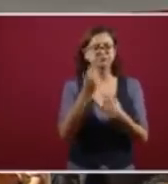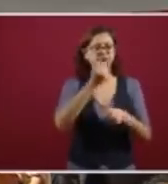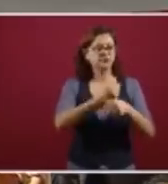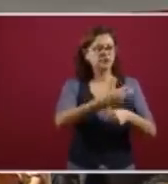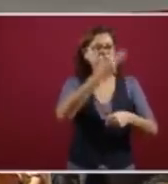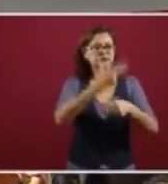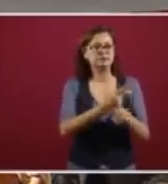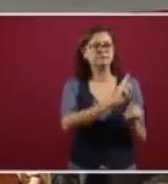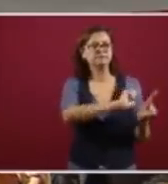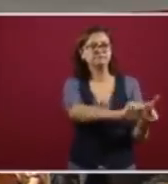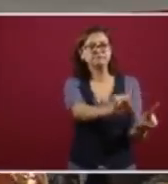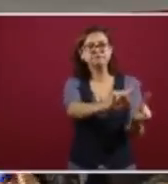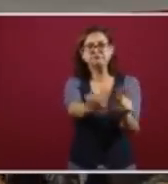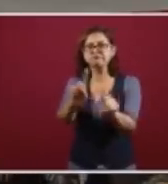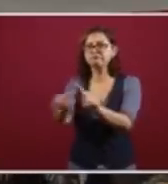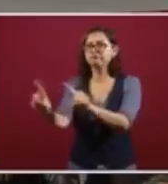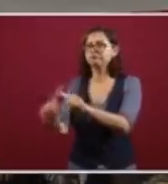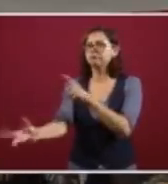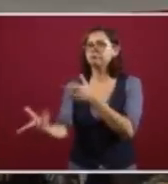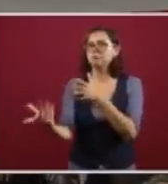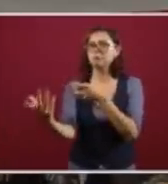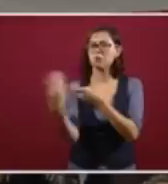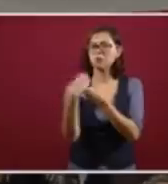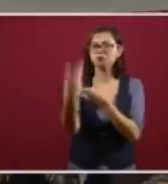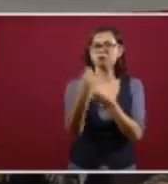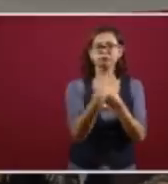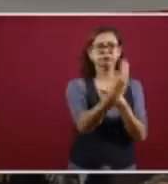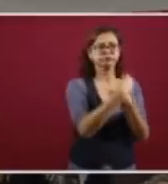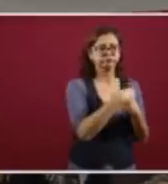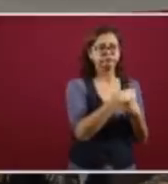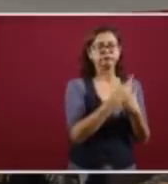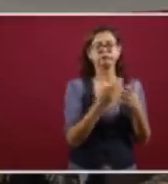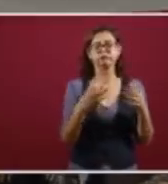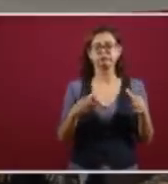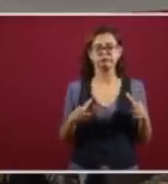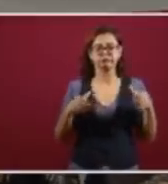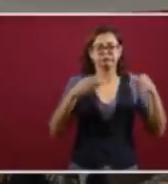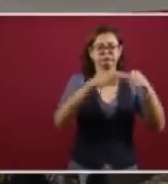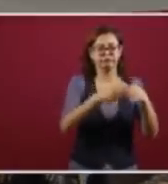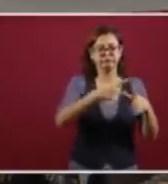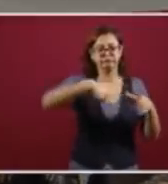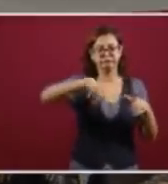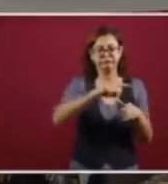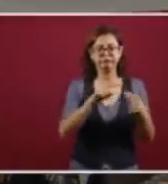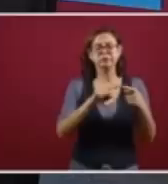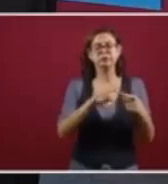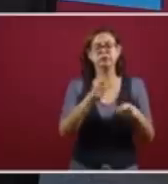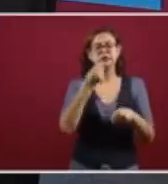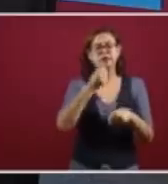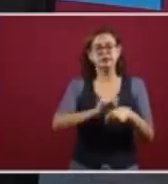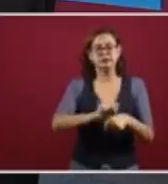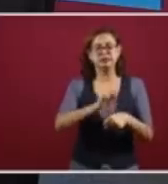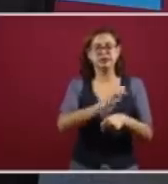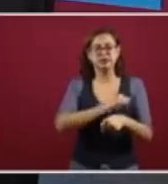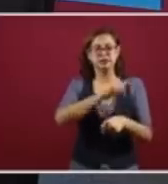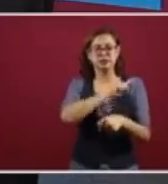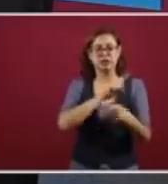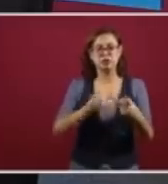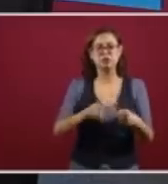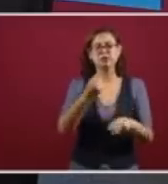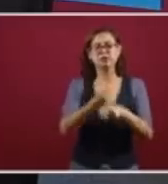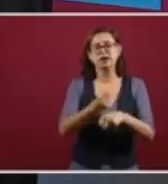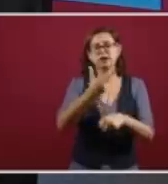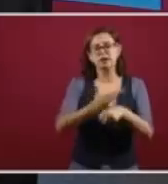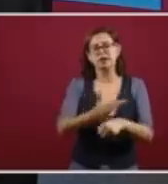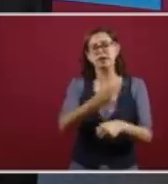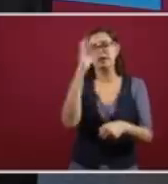la Reconstrucción, en la que participan los diferentes sectores que son ejecutores del programa: Secretaría de Salud, Secretaría de Cultura,